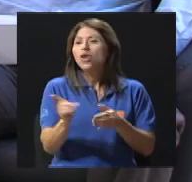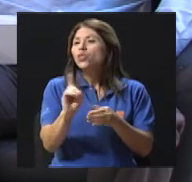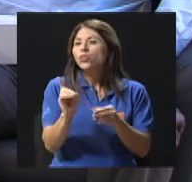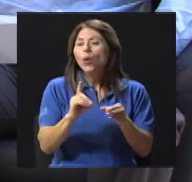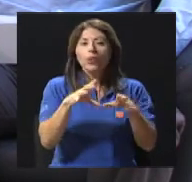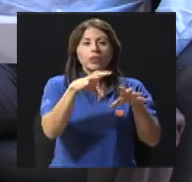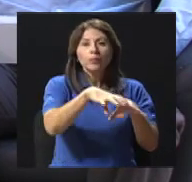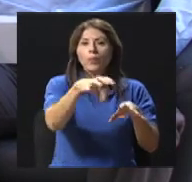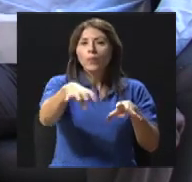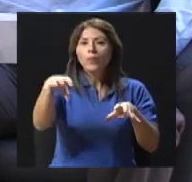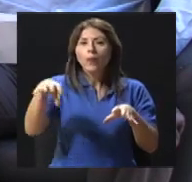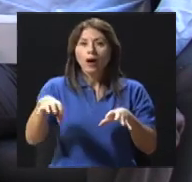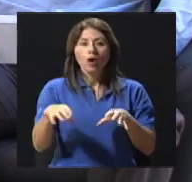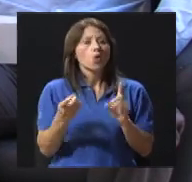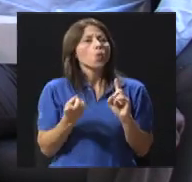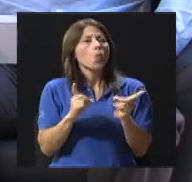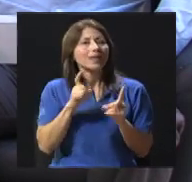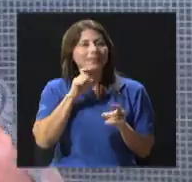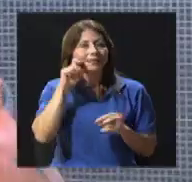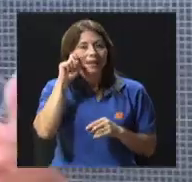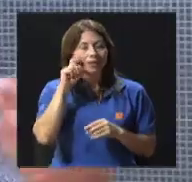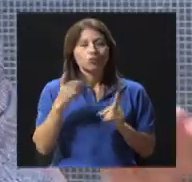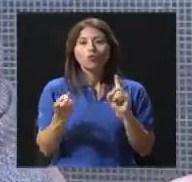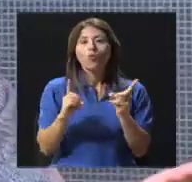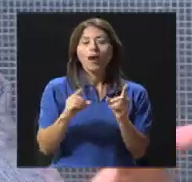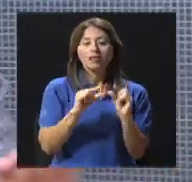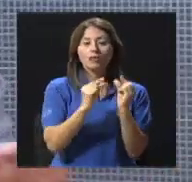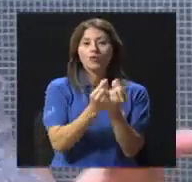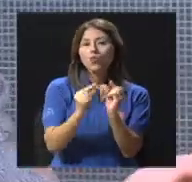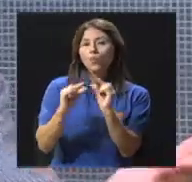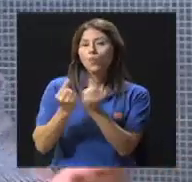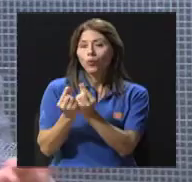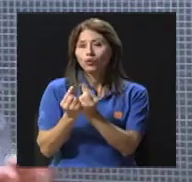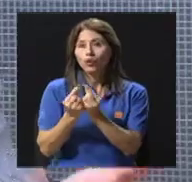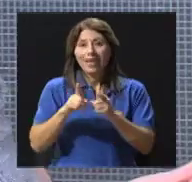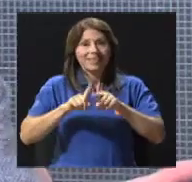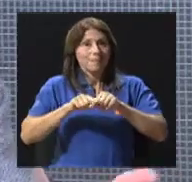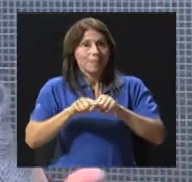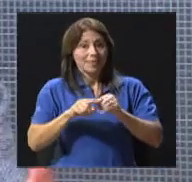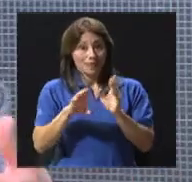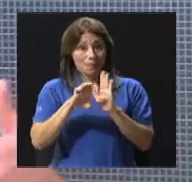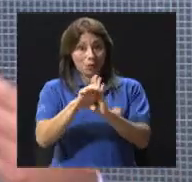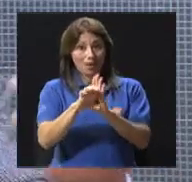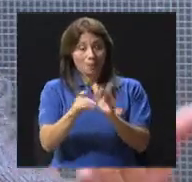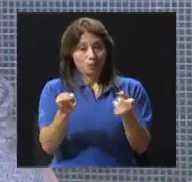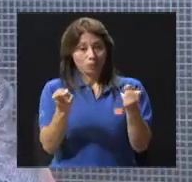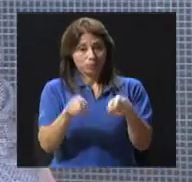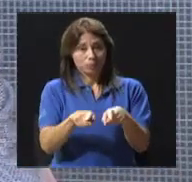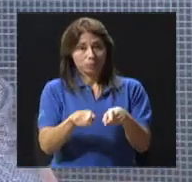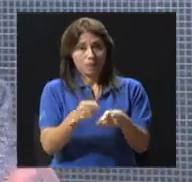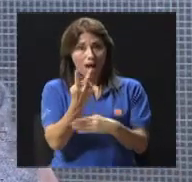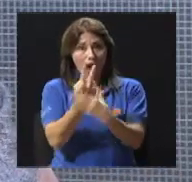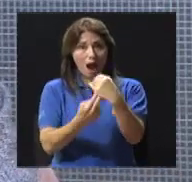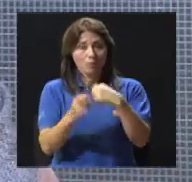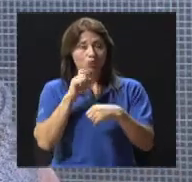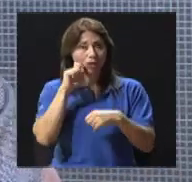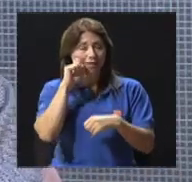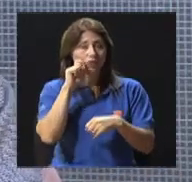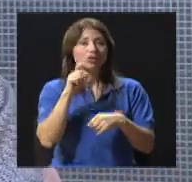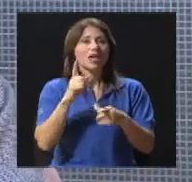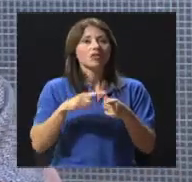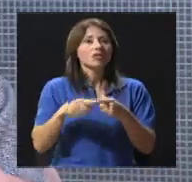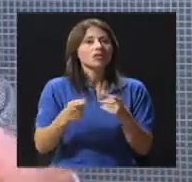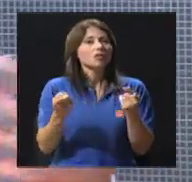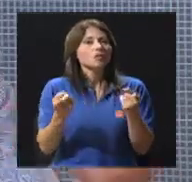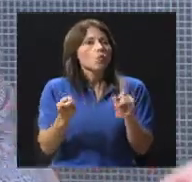se distribuye, cuáles son los grupos de edad más afectados, cuáles son los sexos, cuando en este caso si el cáncer afecta a ambos sexos, cuál es el sexo más afectado,